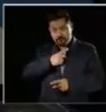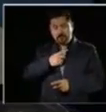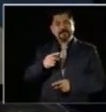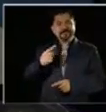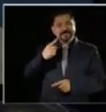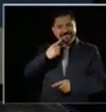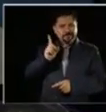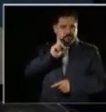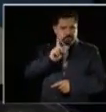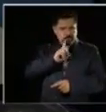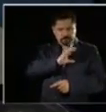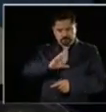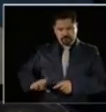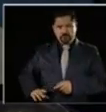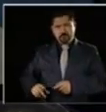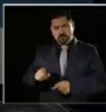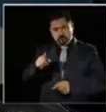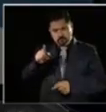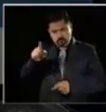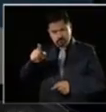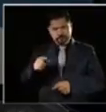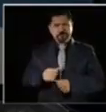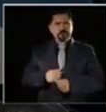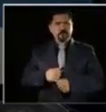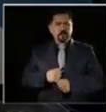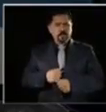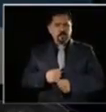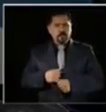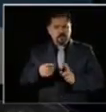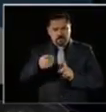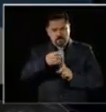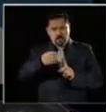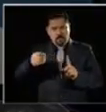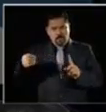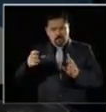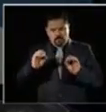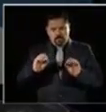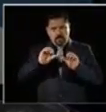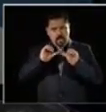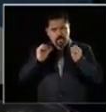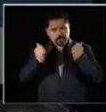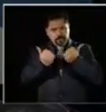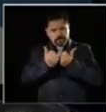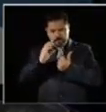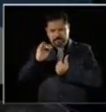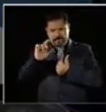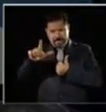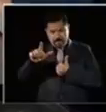¿estaría en apertura, junto con sociedad civil o expertos en el tema, a llevar a cabo ese diagnóstico del que